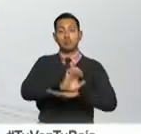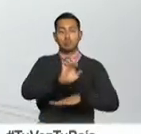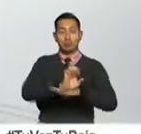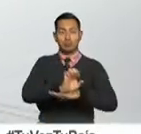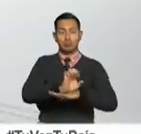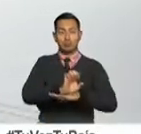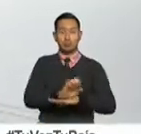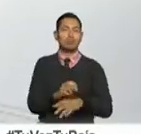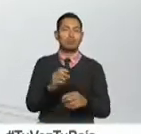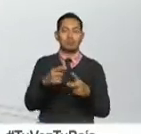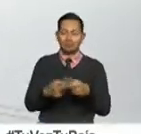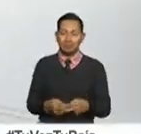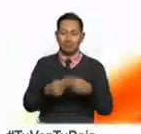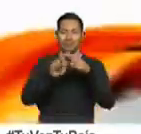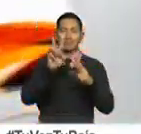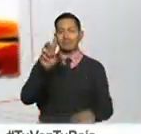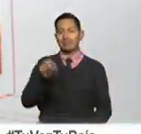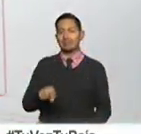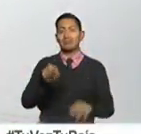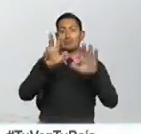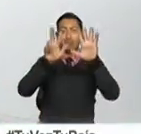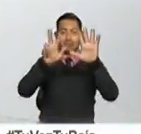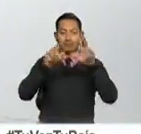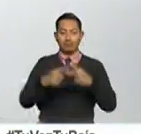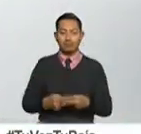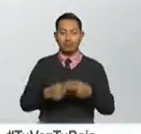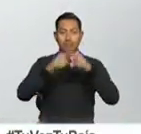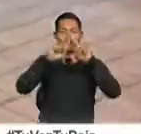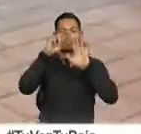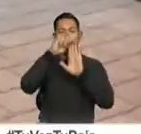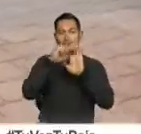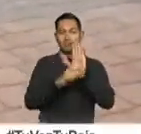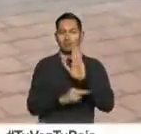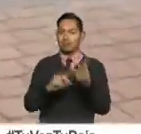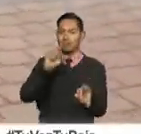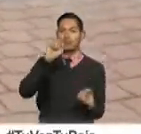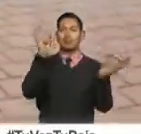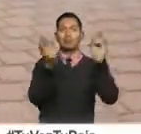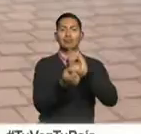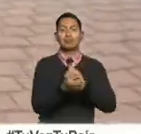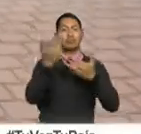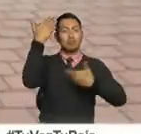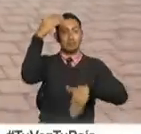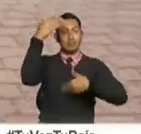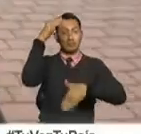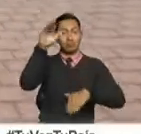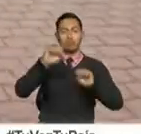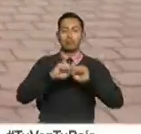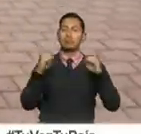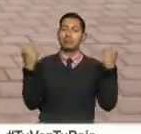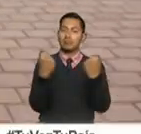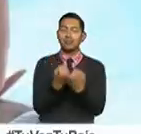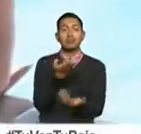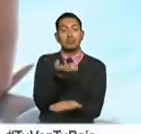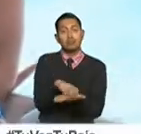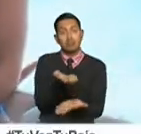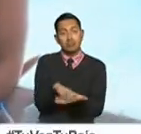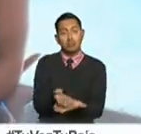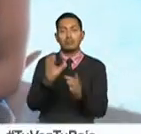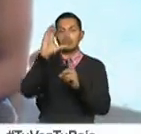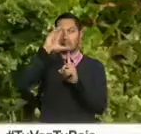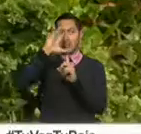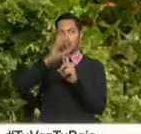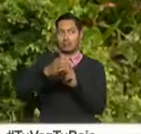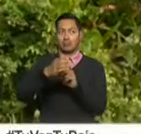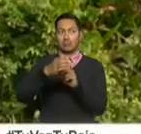Ecuador, expedida el año 2008, dio origen a una serie de transformaciones de índole político, social, económico y